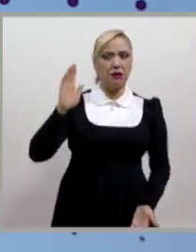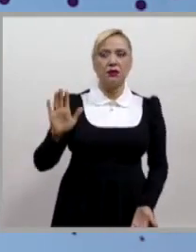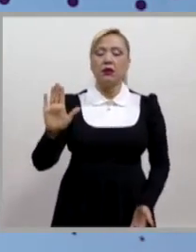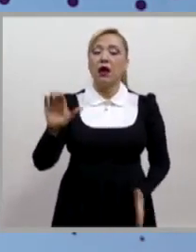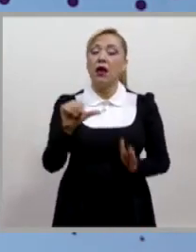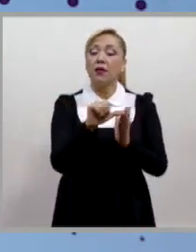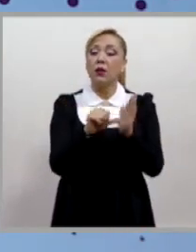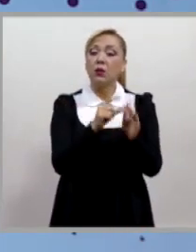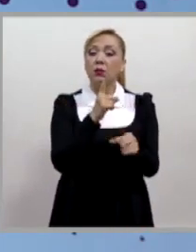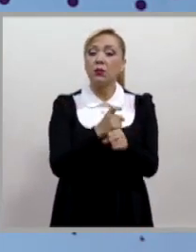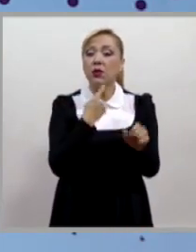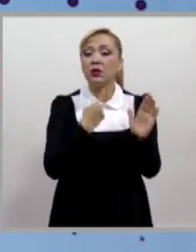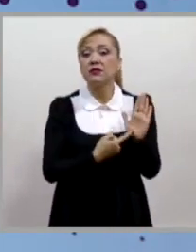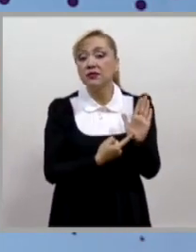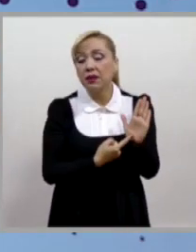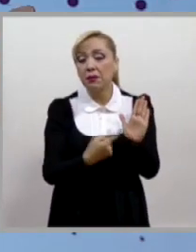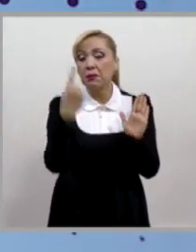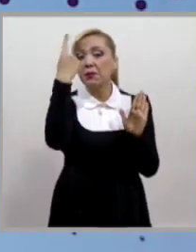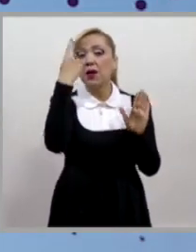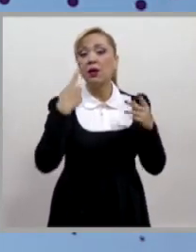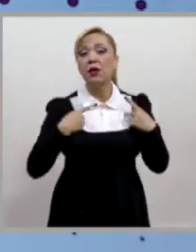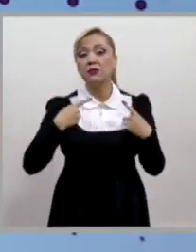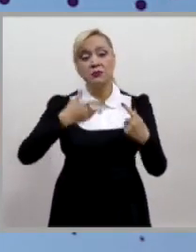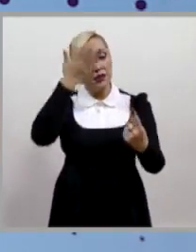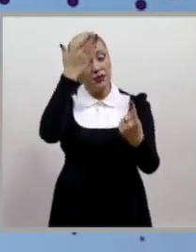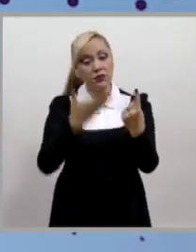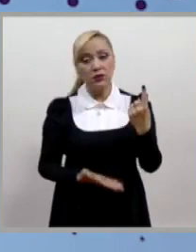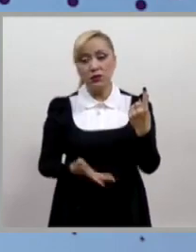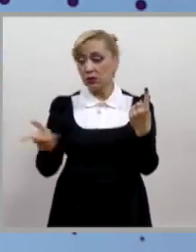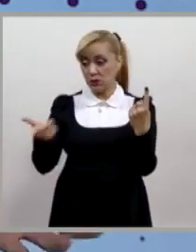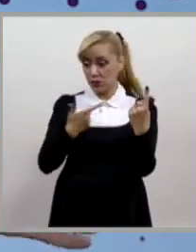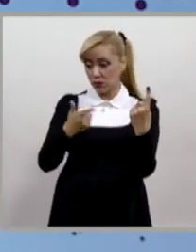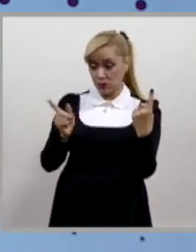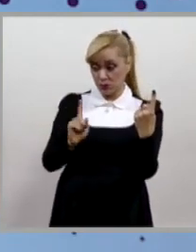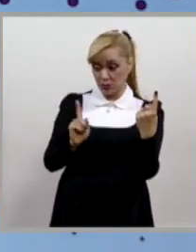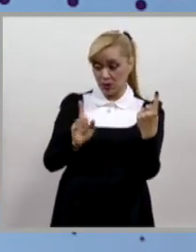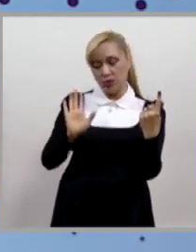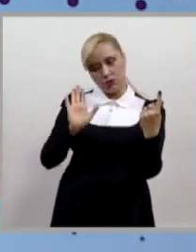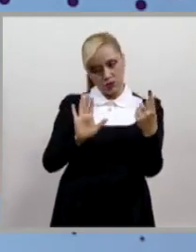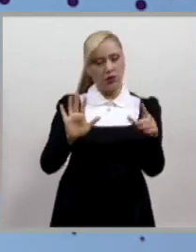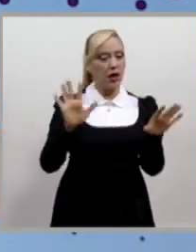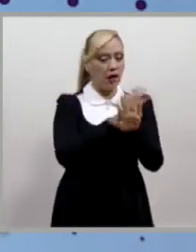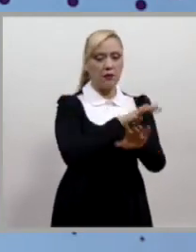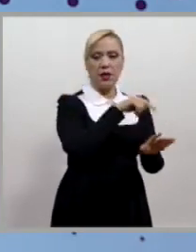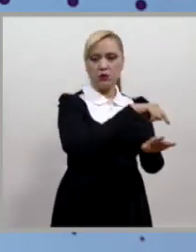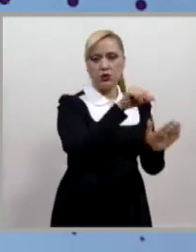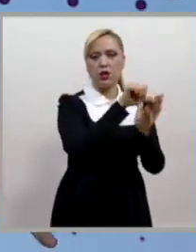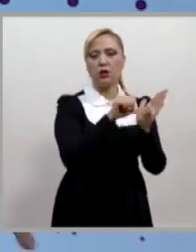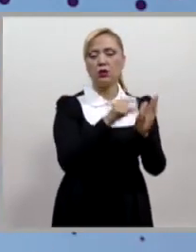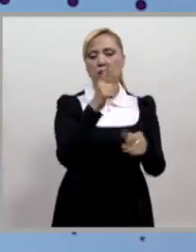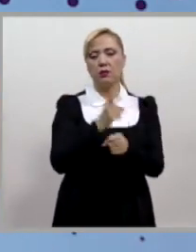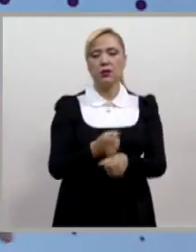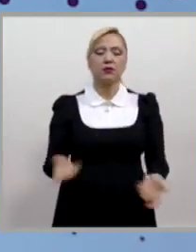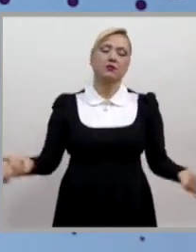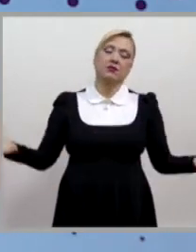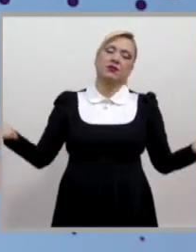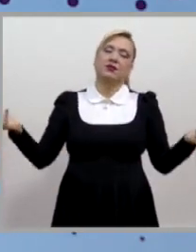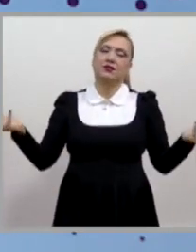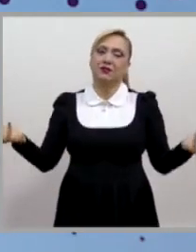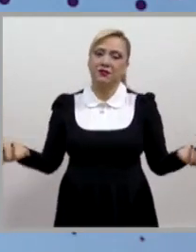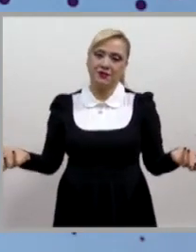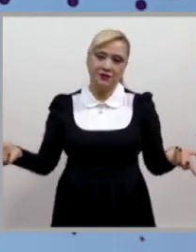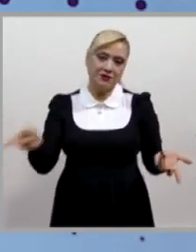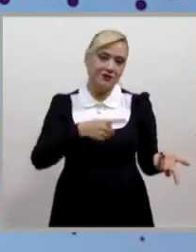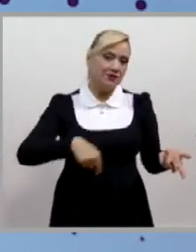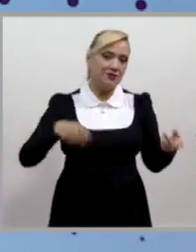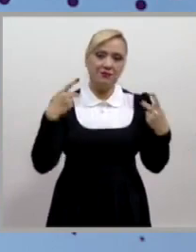artículo primero constitucional, y habría que modificarlo, no te gusta el activismo judicial, pues hay que modificar el artículo primero constitucional. Para la sociedad, para todas las